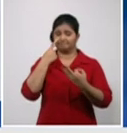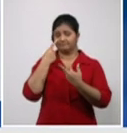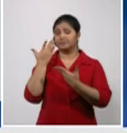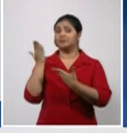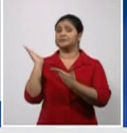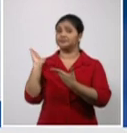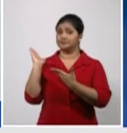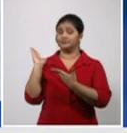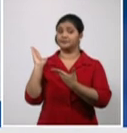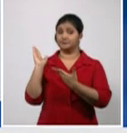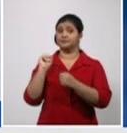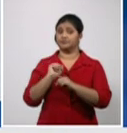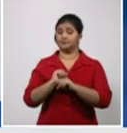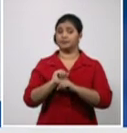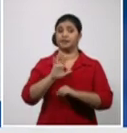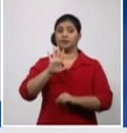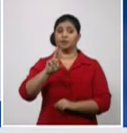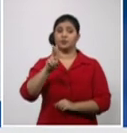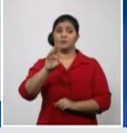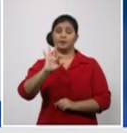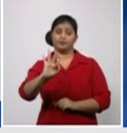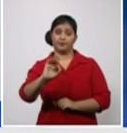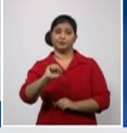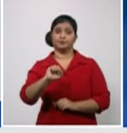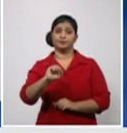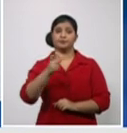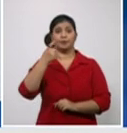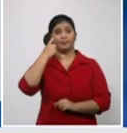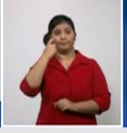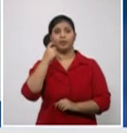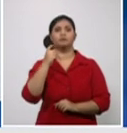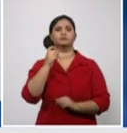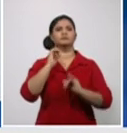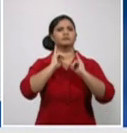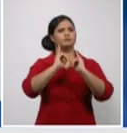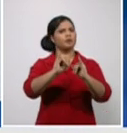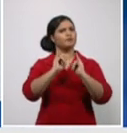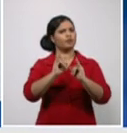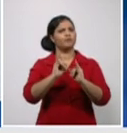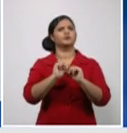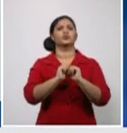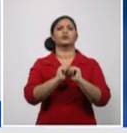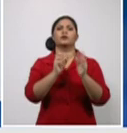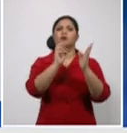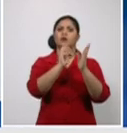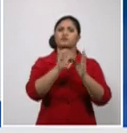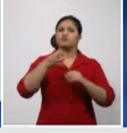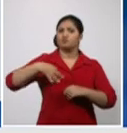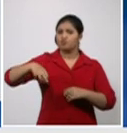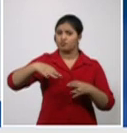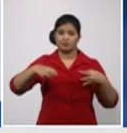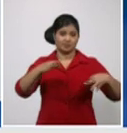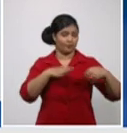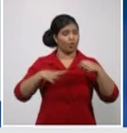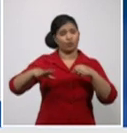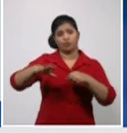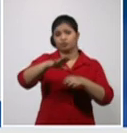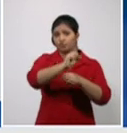528, y que como vamos a ver cuando desglosemos los municipios, dispersos en los 15 municipios de La